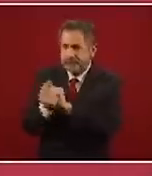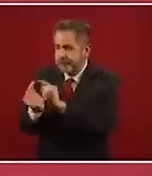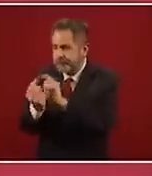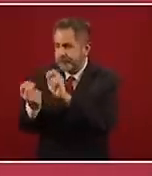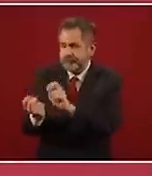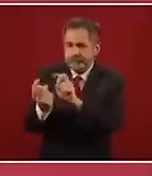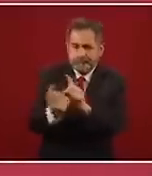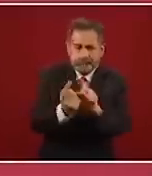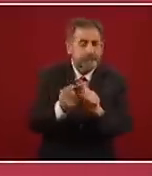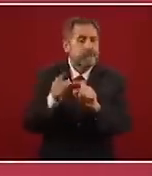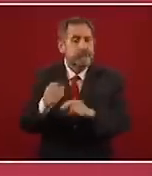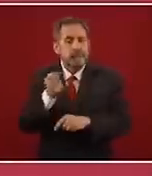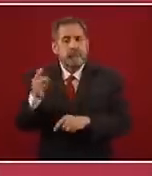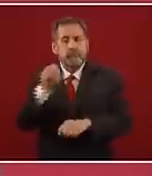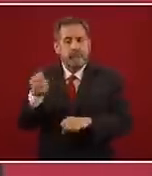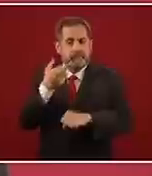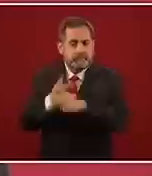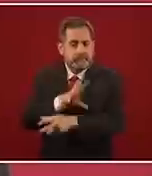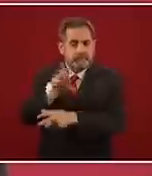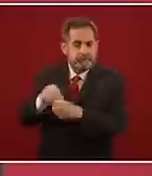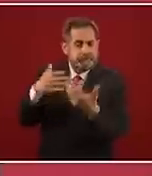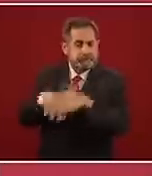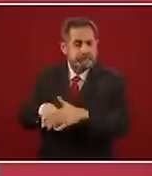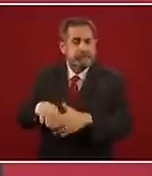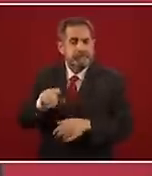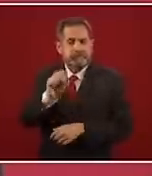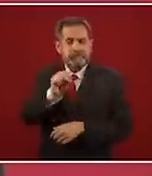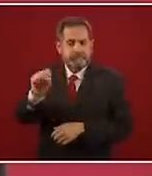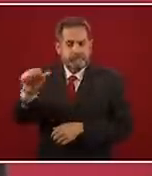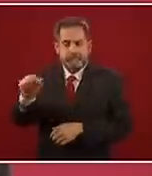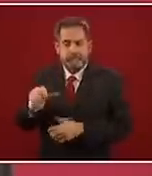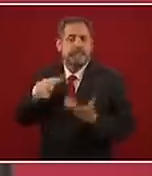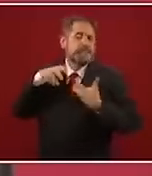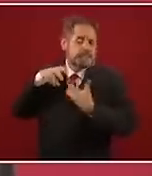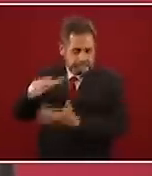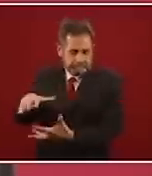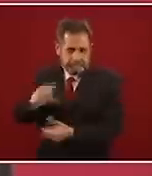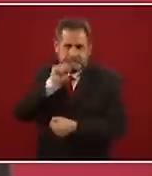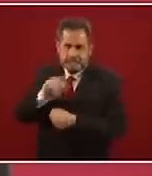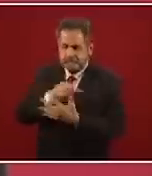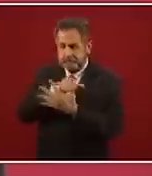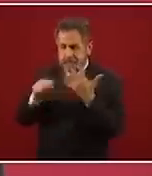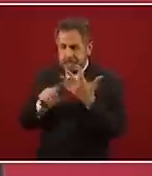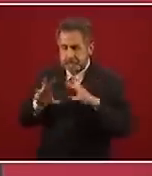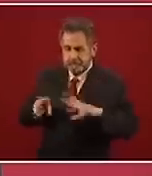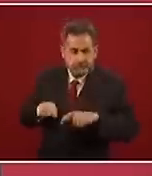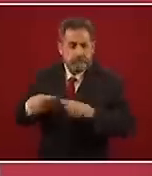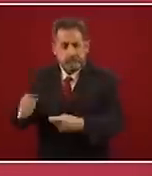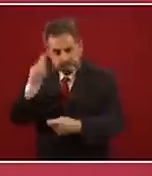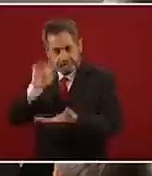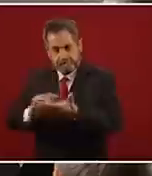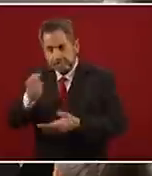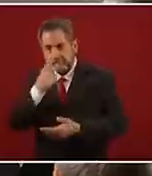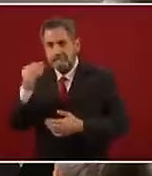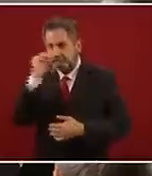que maneja la Subsecretaría de Integración de la Secretaría de Salud, que es un programa para medicamentos y médicos